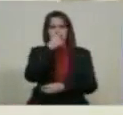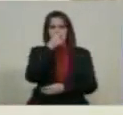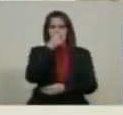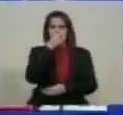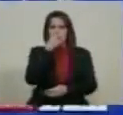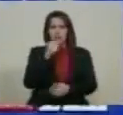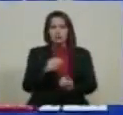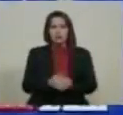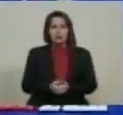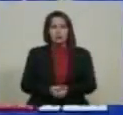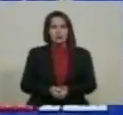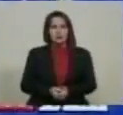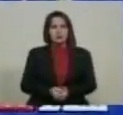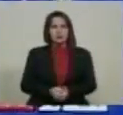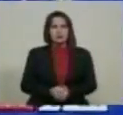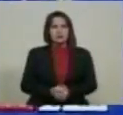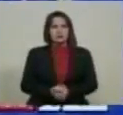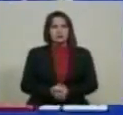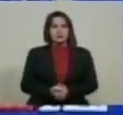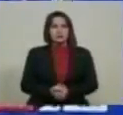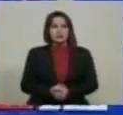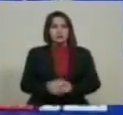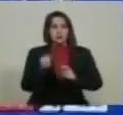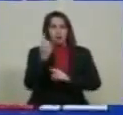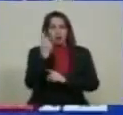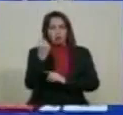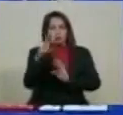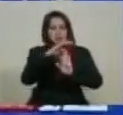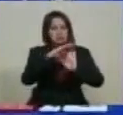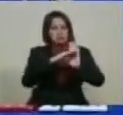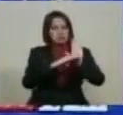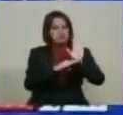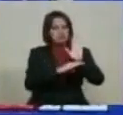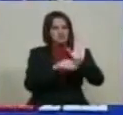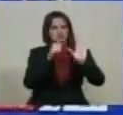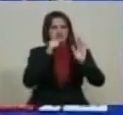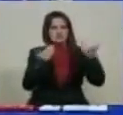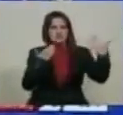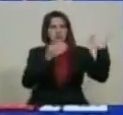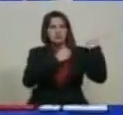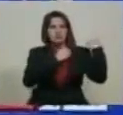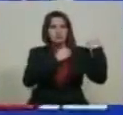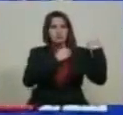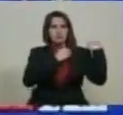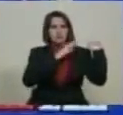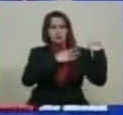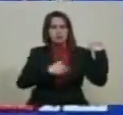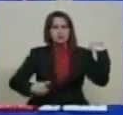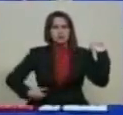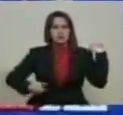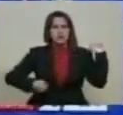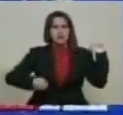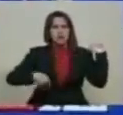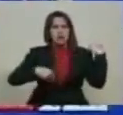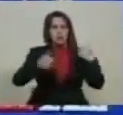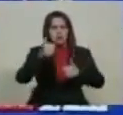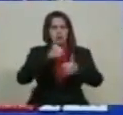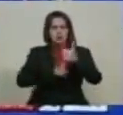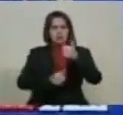En onceavo lugar, compañero Francisco Torrealba, vicepresidente de la clase